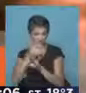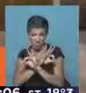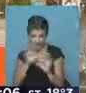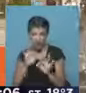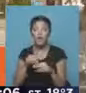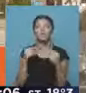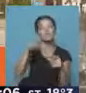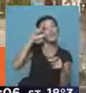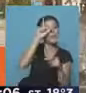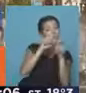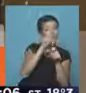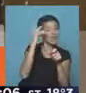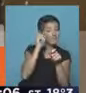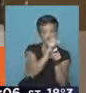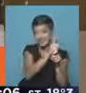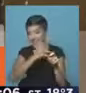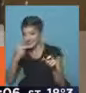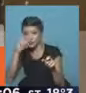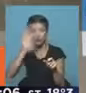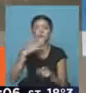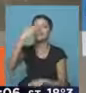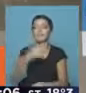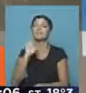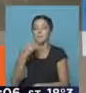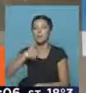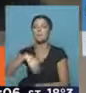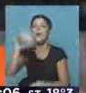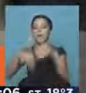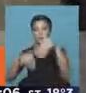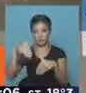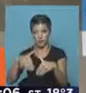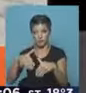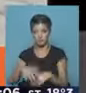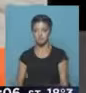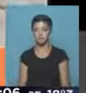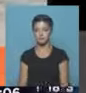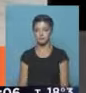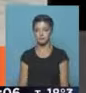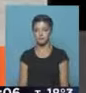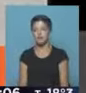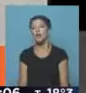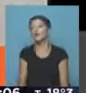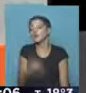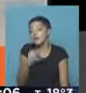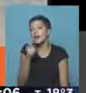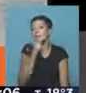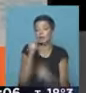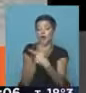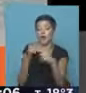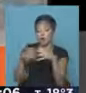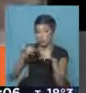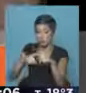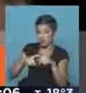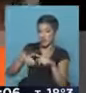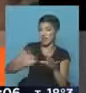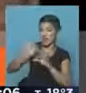10 franceses tiene decidido su voto. El único escenario confirmado para este domingo es que los partidos tradicionales que